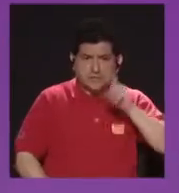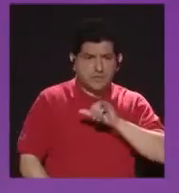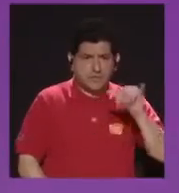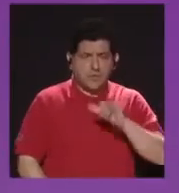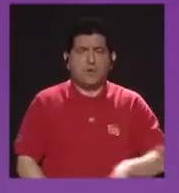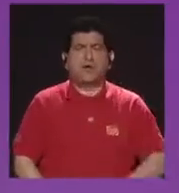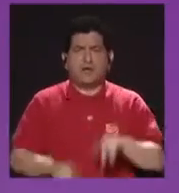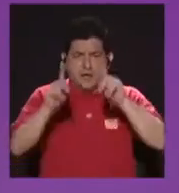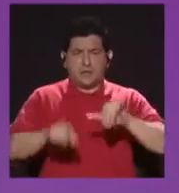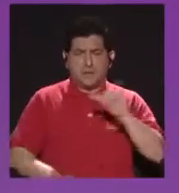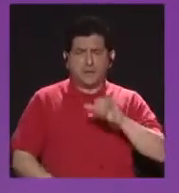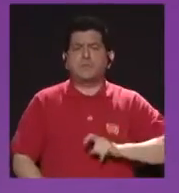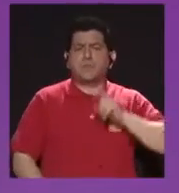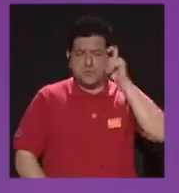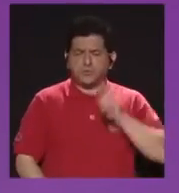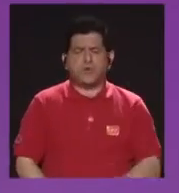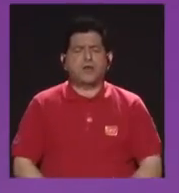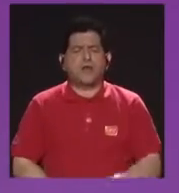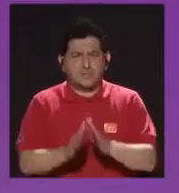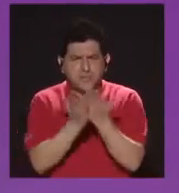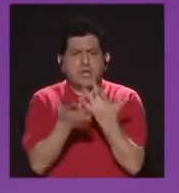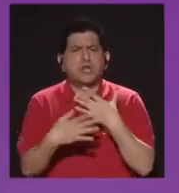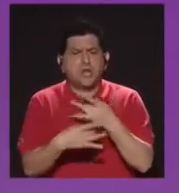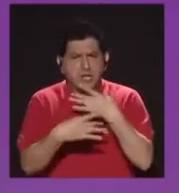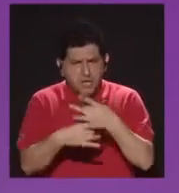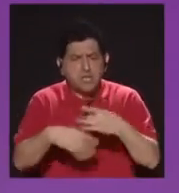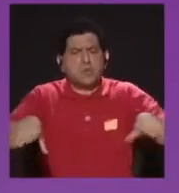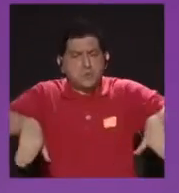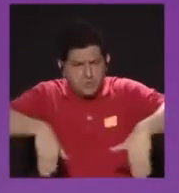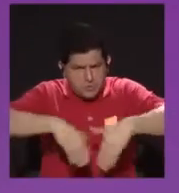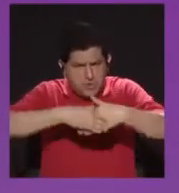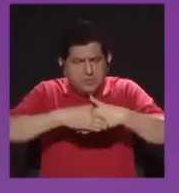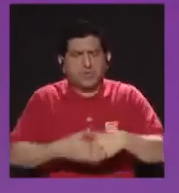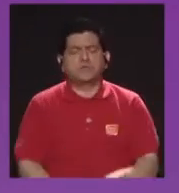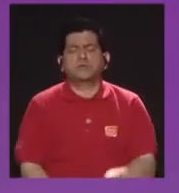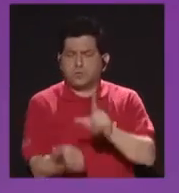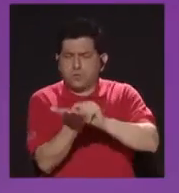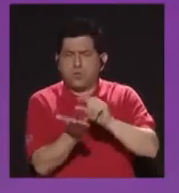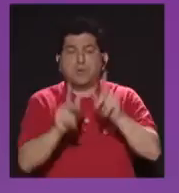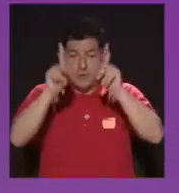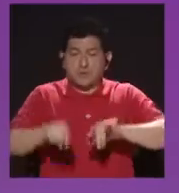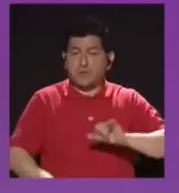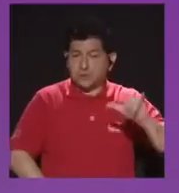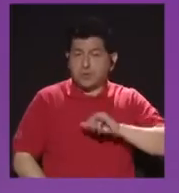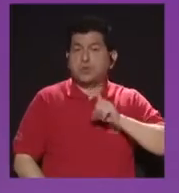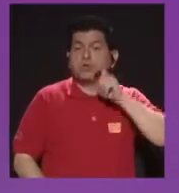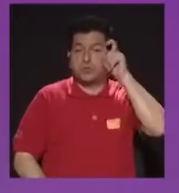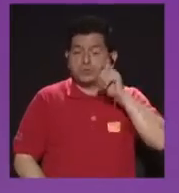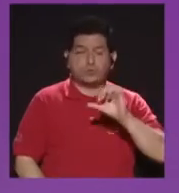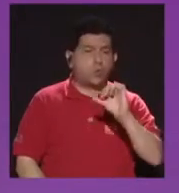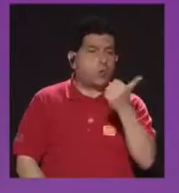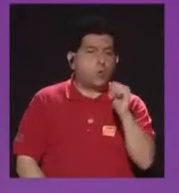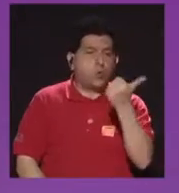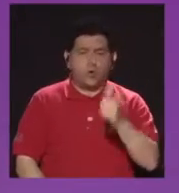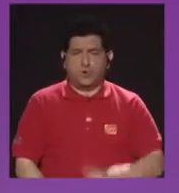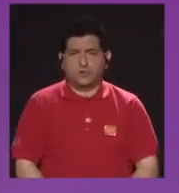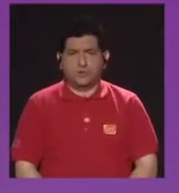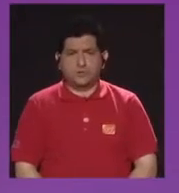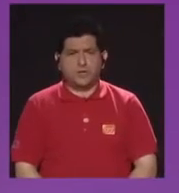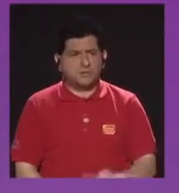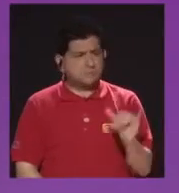sexo publicaron un libro muy interesante sobre el matrimonio de personas del mismo sexo y hay otras